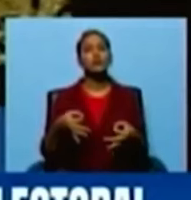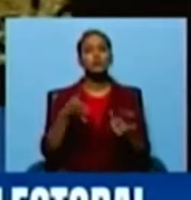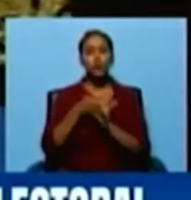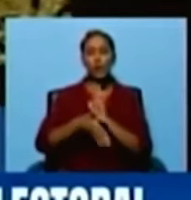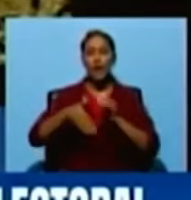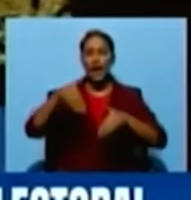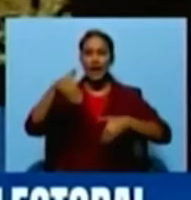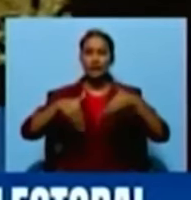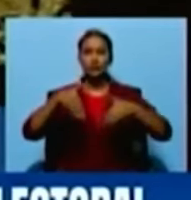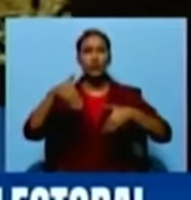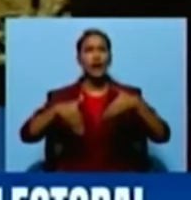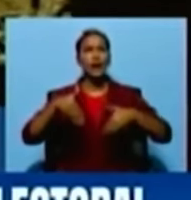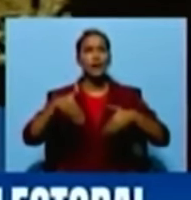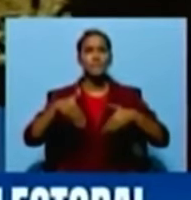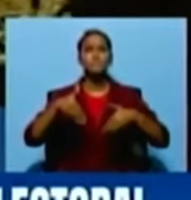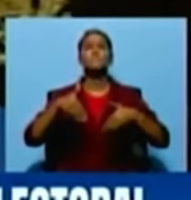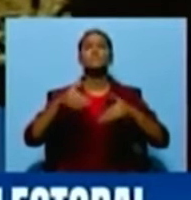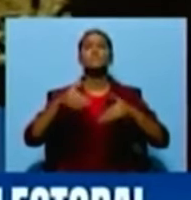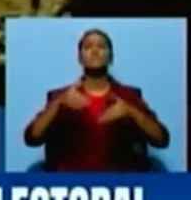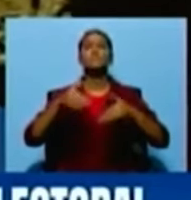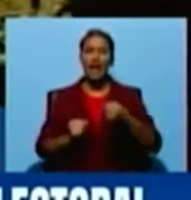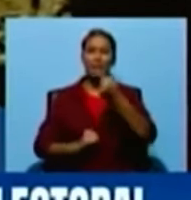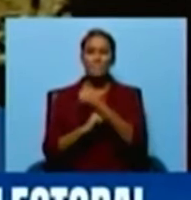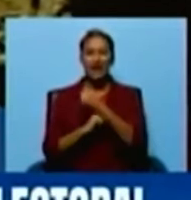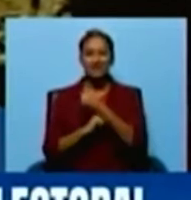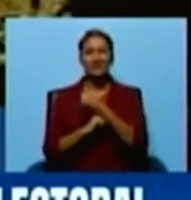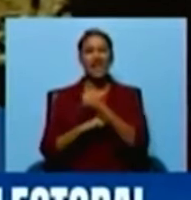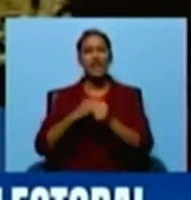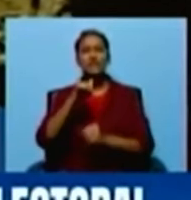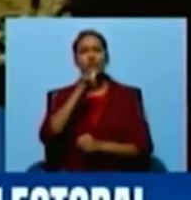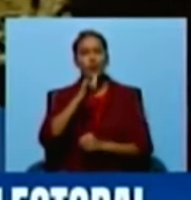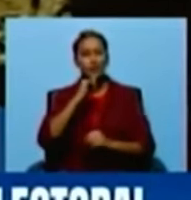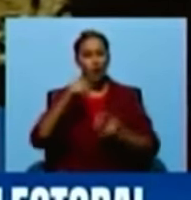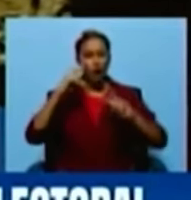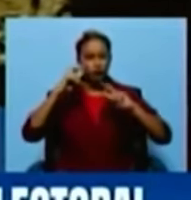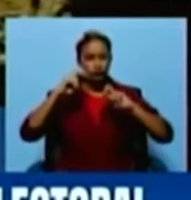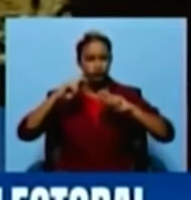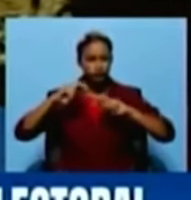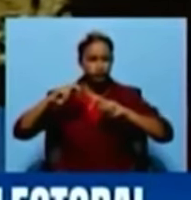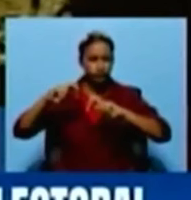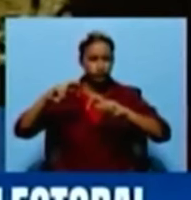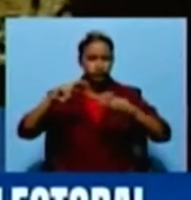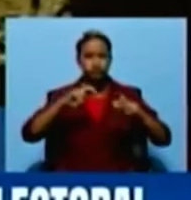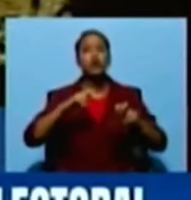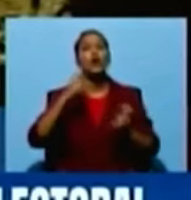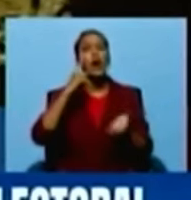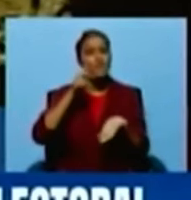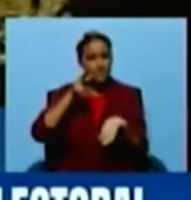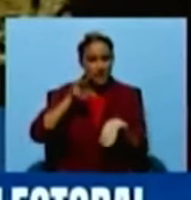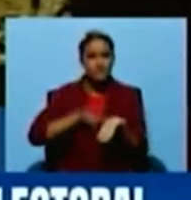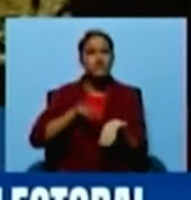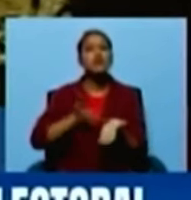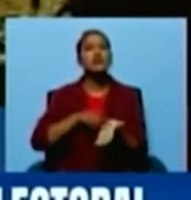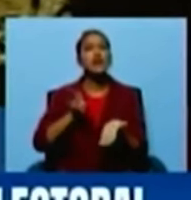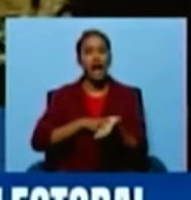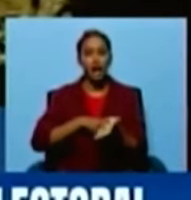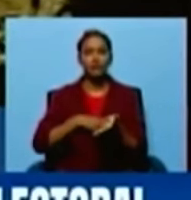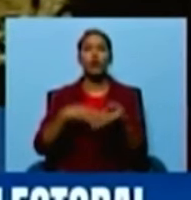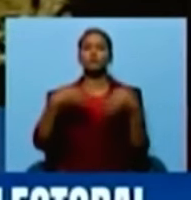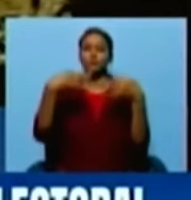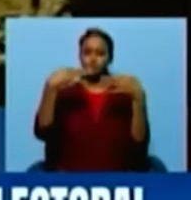en base al peritaje realizado y verificado de manera irrestricta